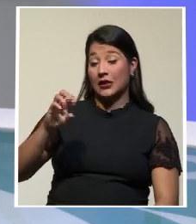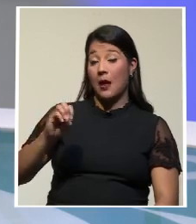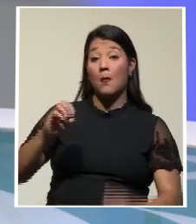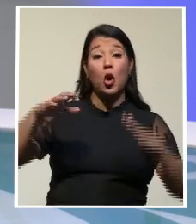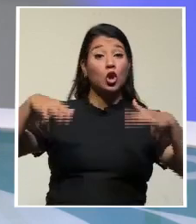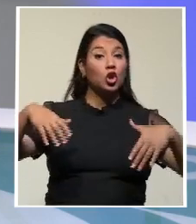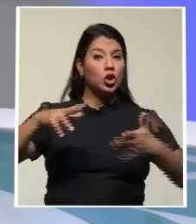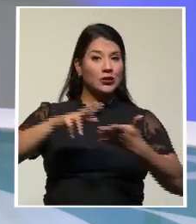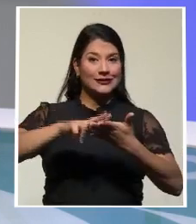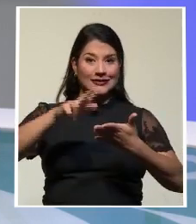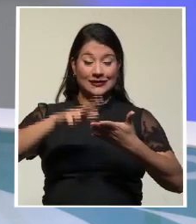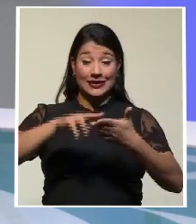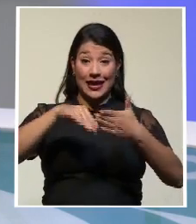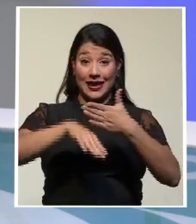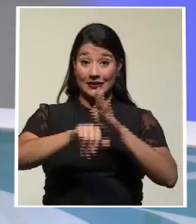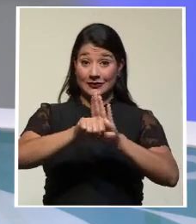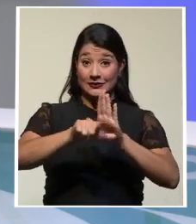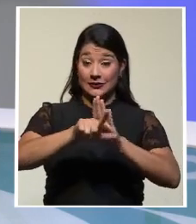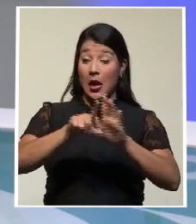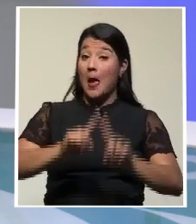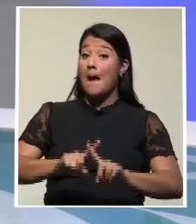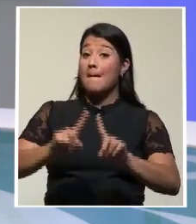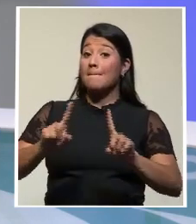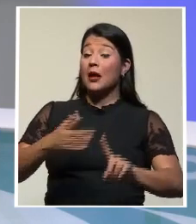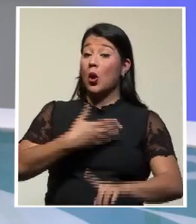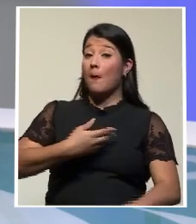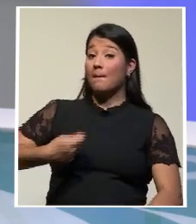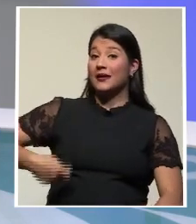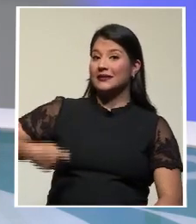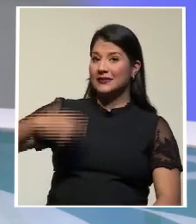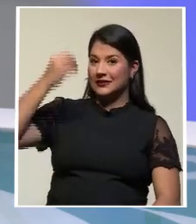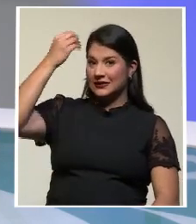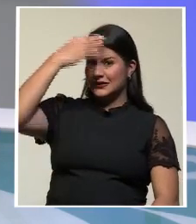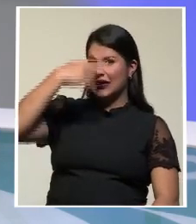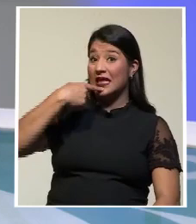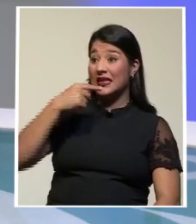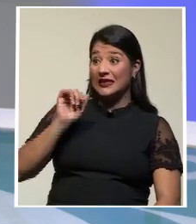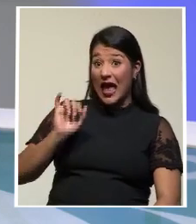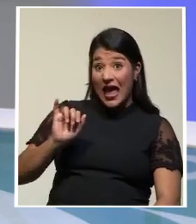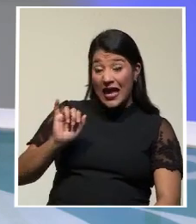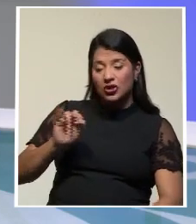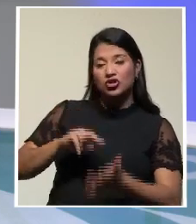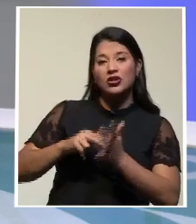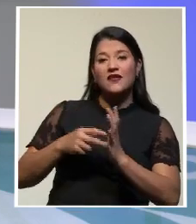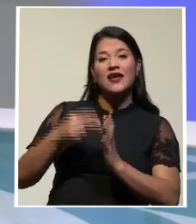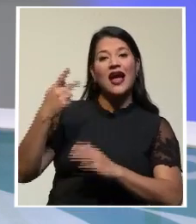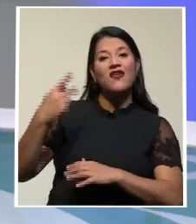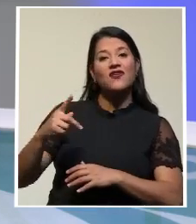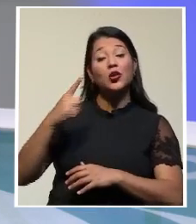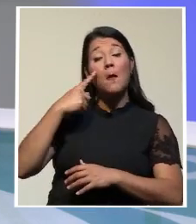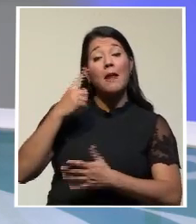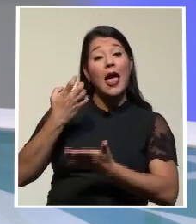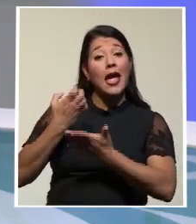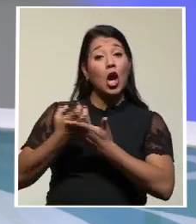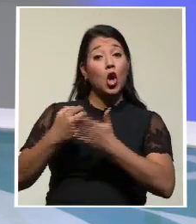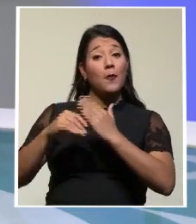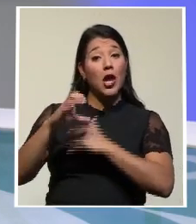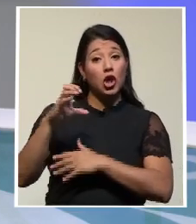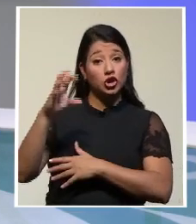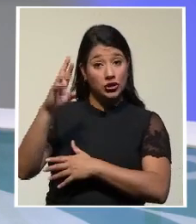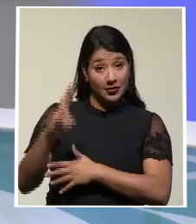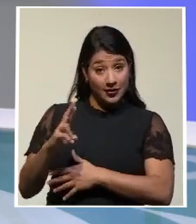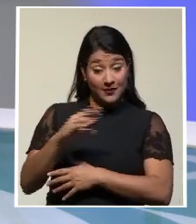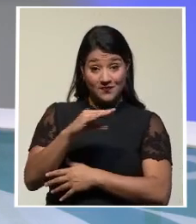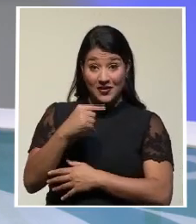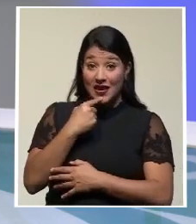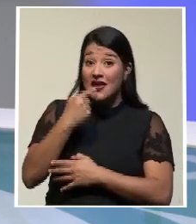de la República, Carlos Alvarado, insiste en que esto es un riesgo para las finanzas del país e inclusive adelantó que